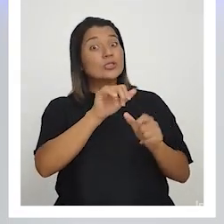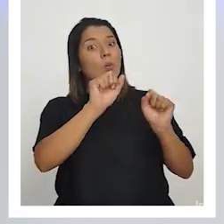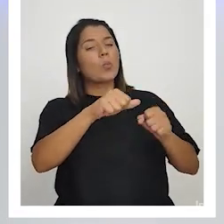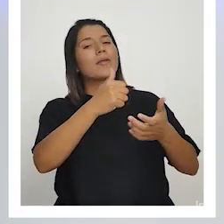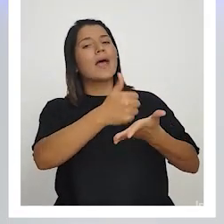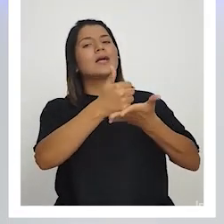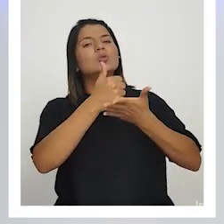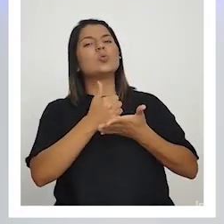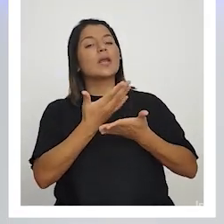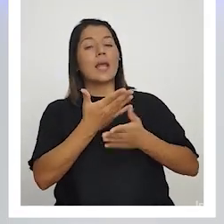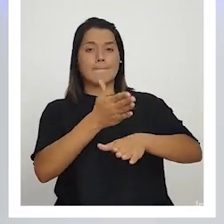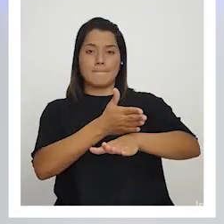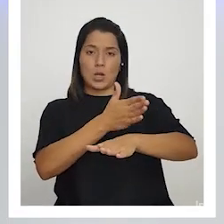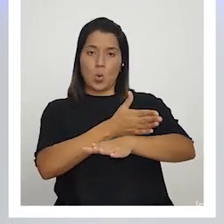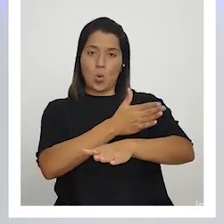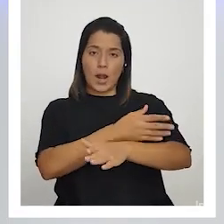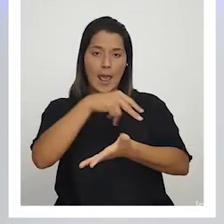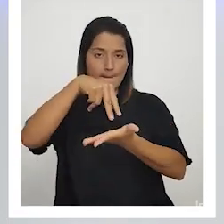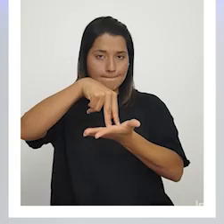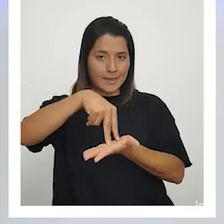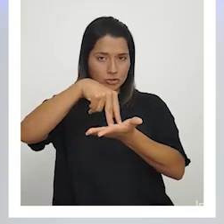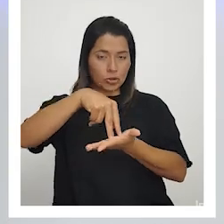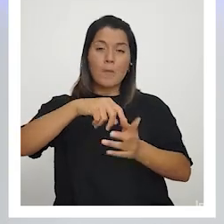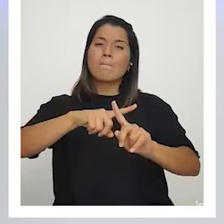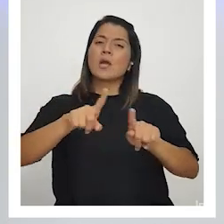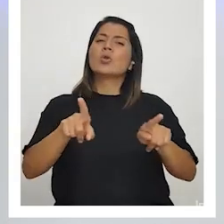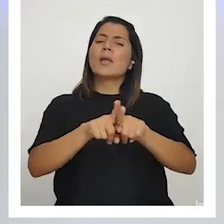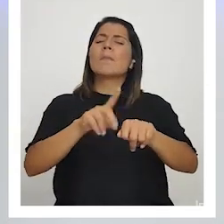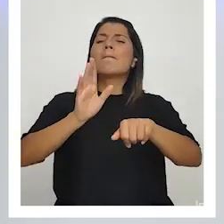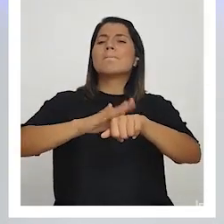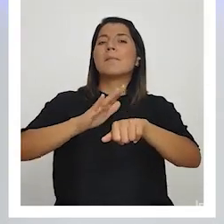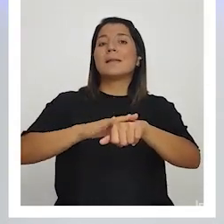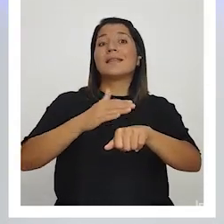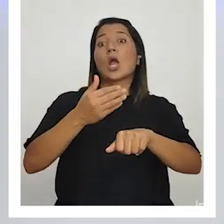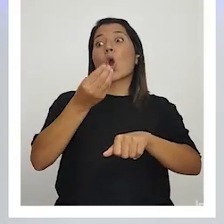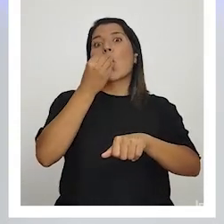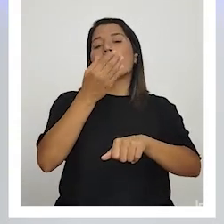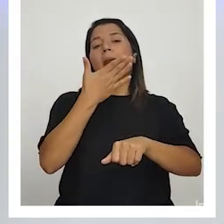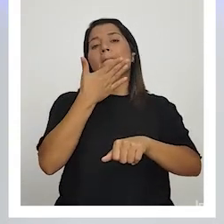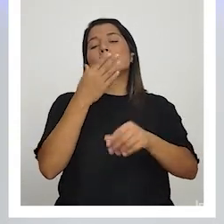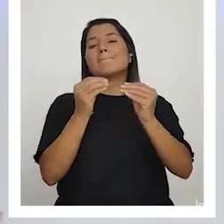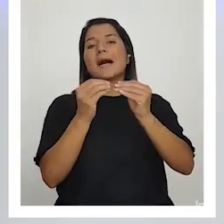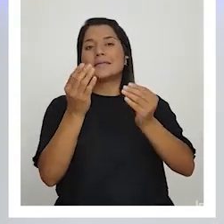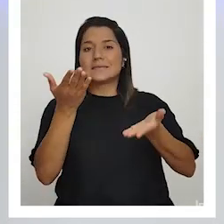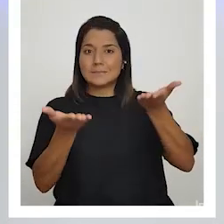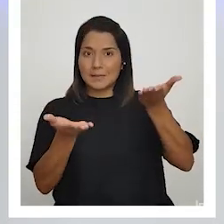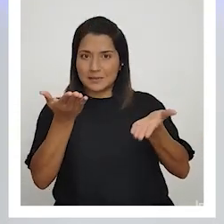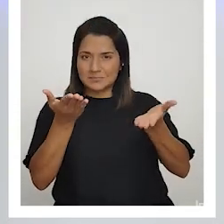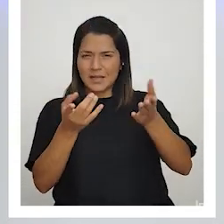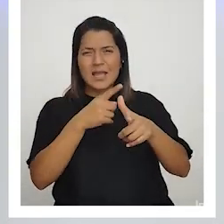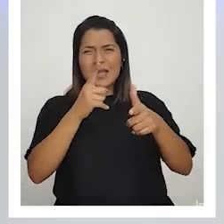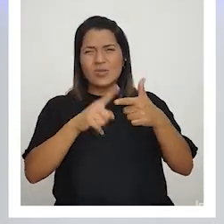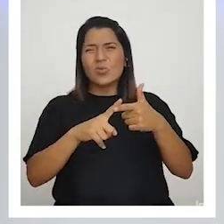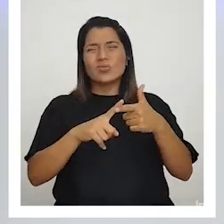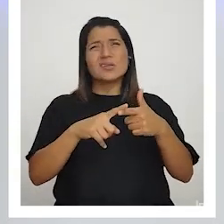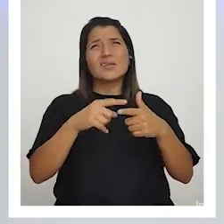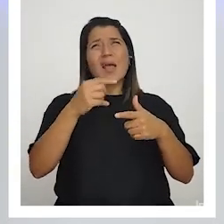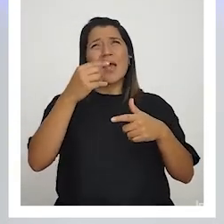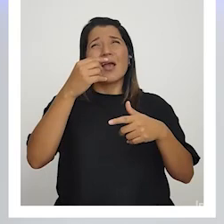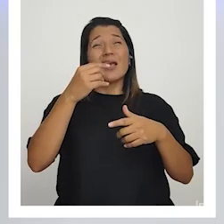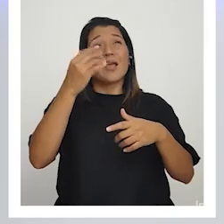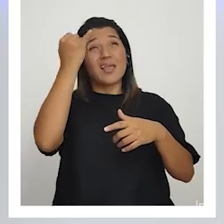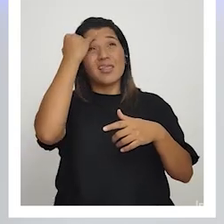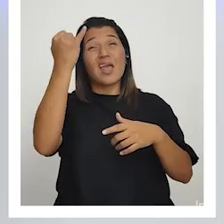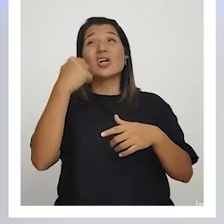no solamente el peso, sino el tener una alimentación más balanceada y quitar la idea de que estamos a dieta, porque